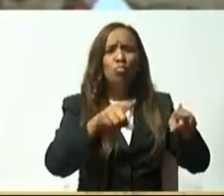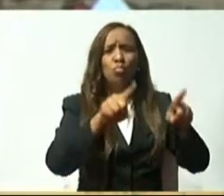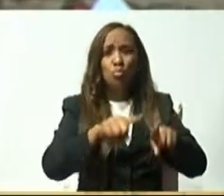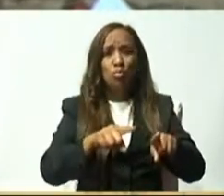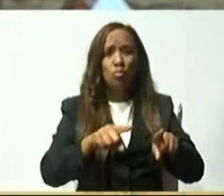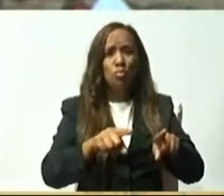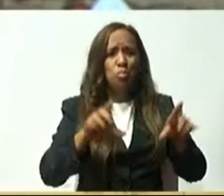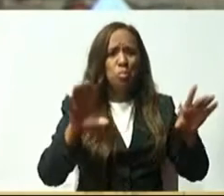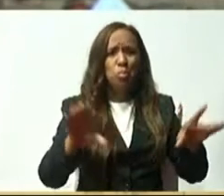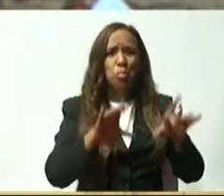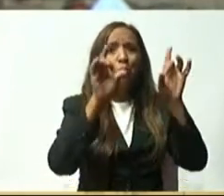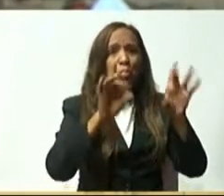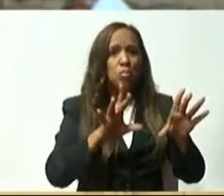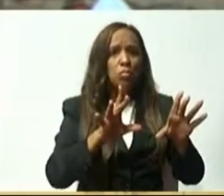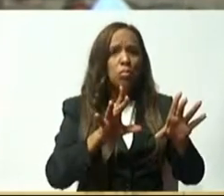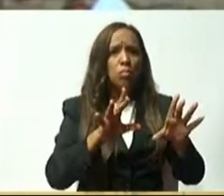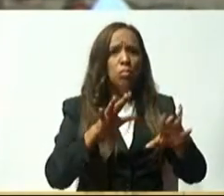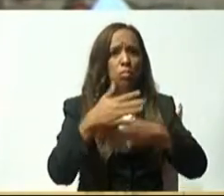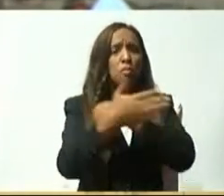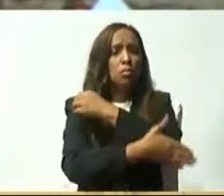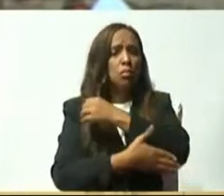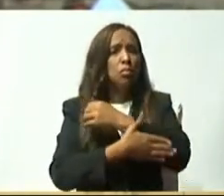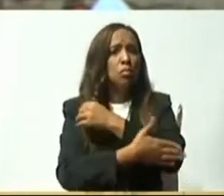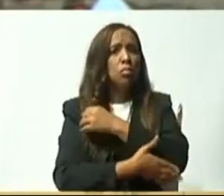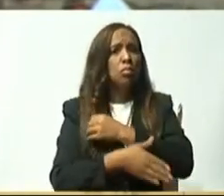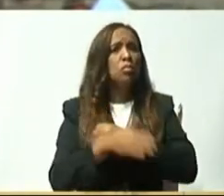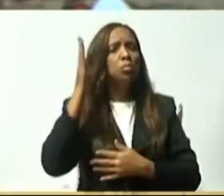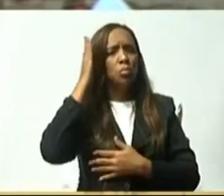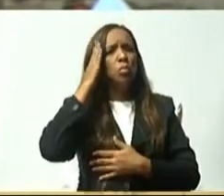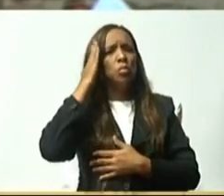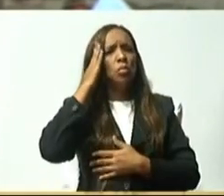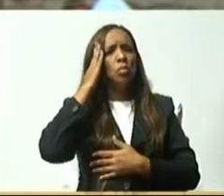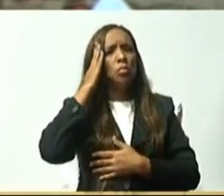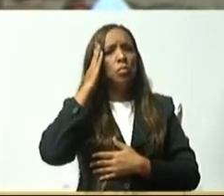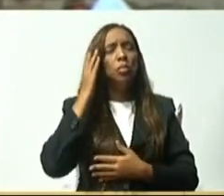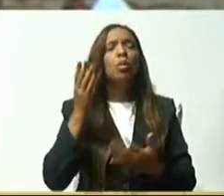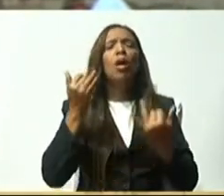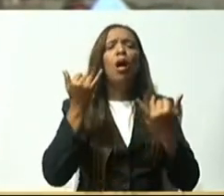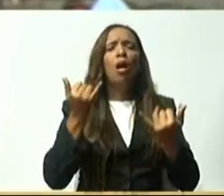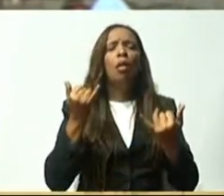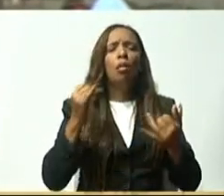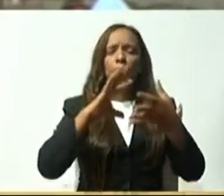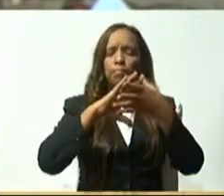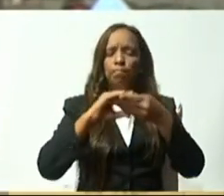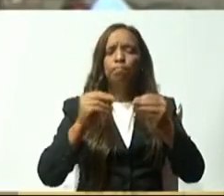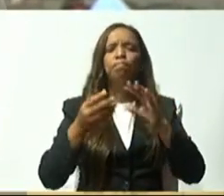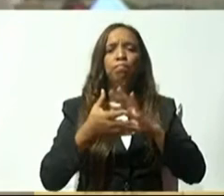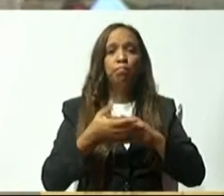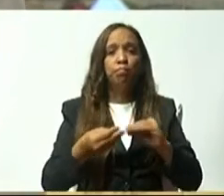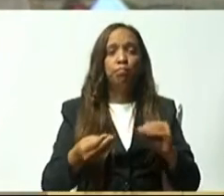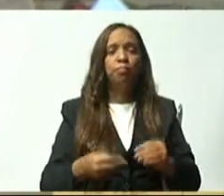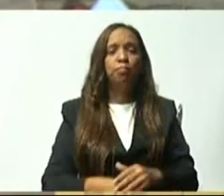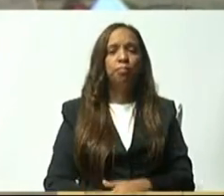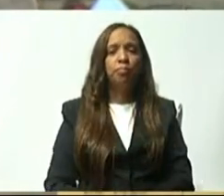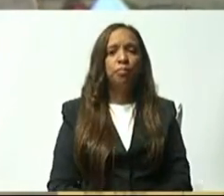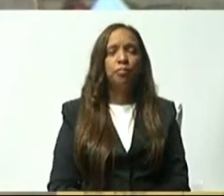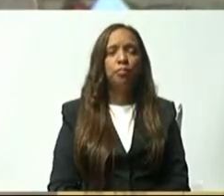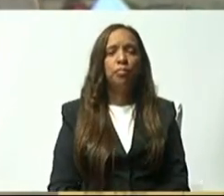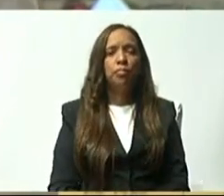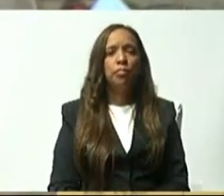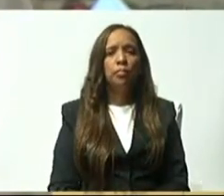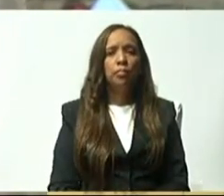meridianamente claro y establecida mi posición, de manera que no quede nada a